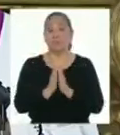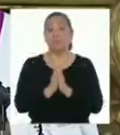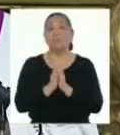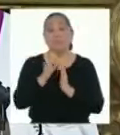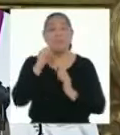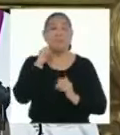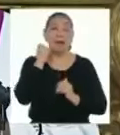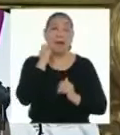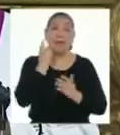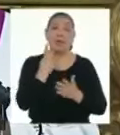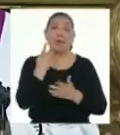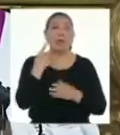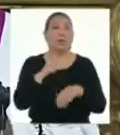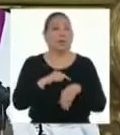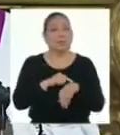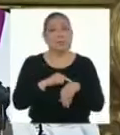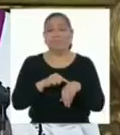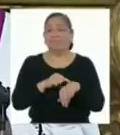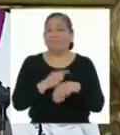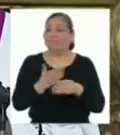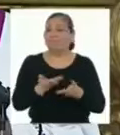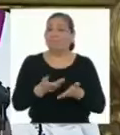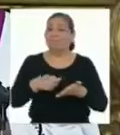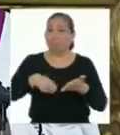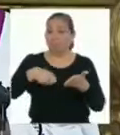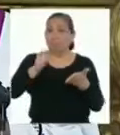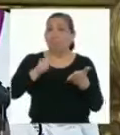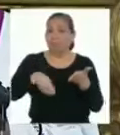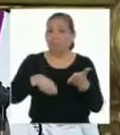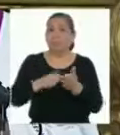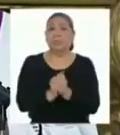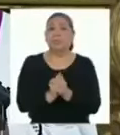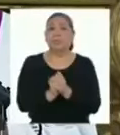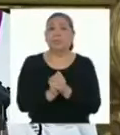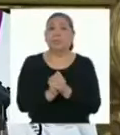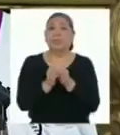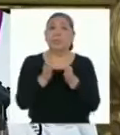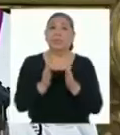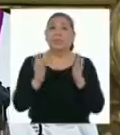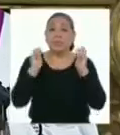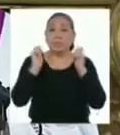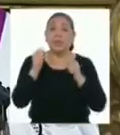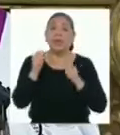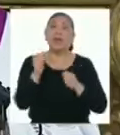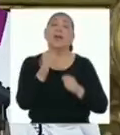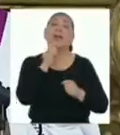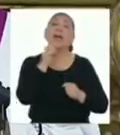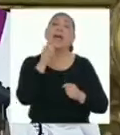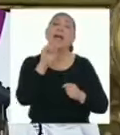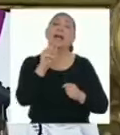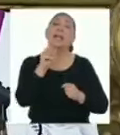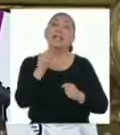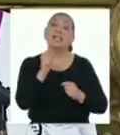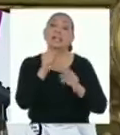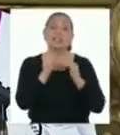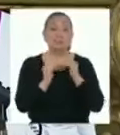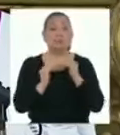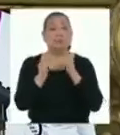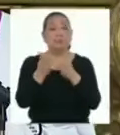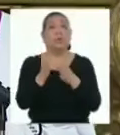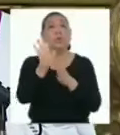Padre, hace unas horas, ha firmado en la tumba de Francisco de Asís, sobre el